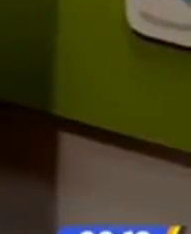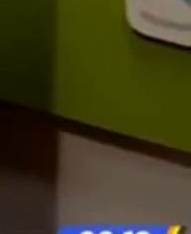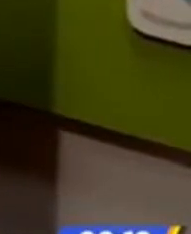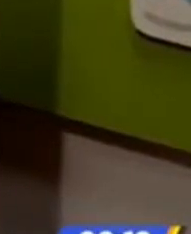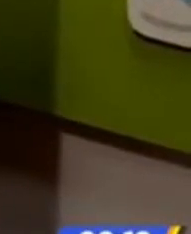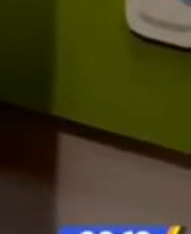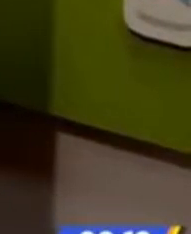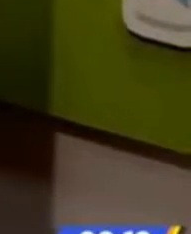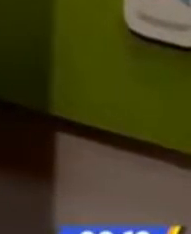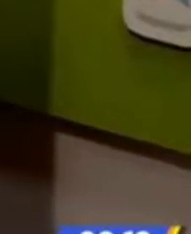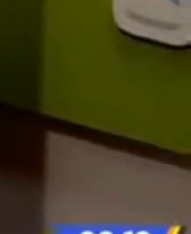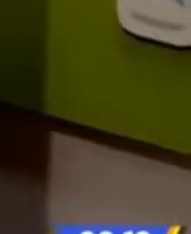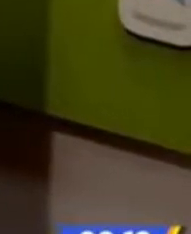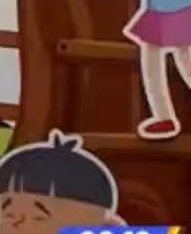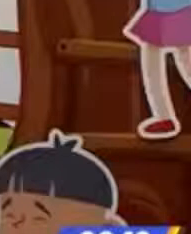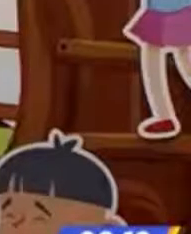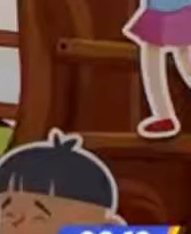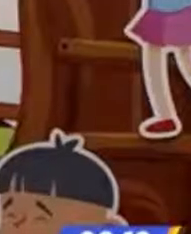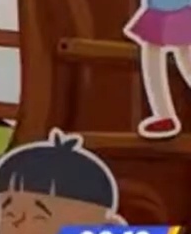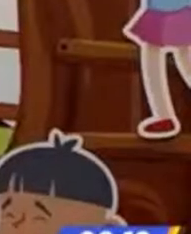8751-1313.